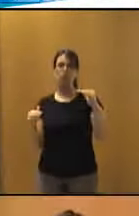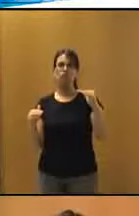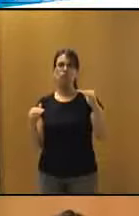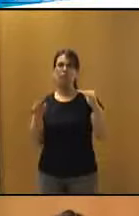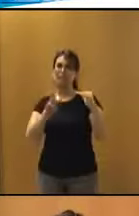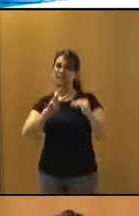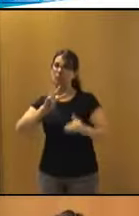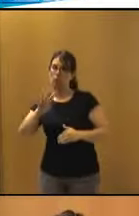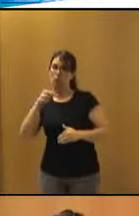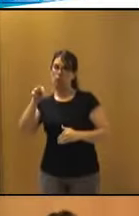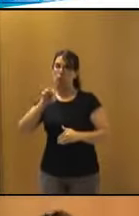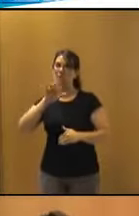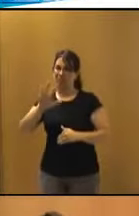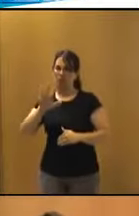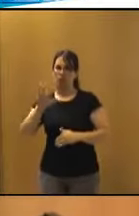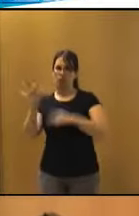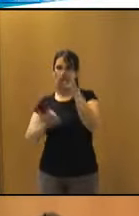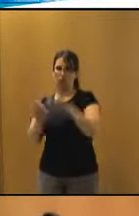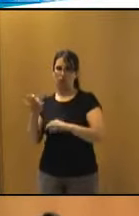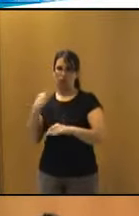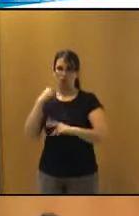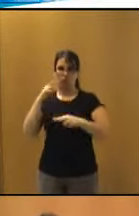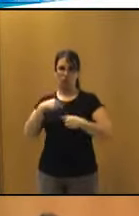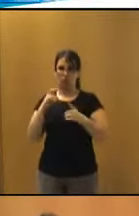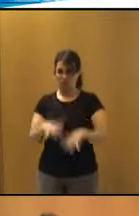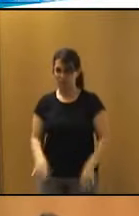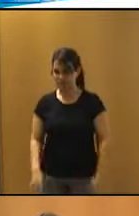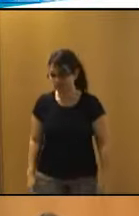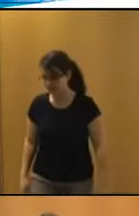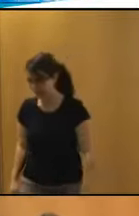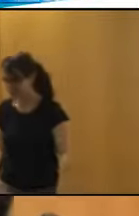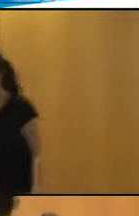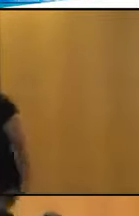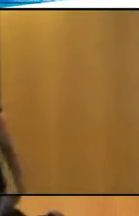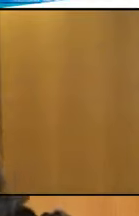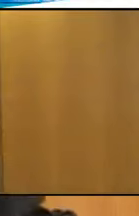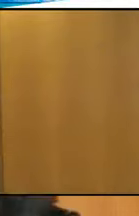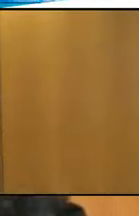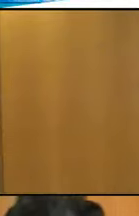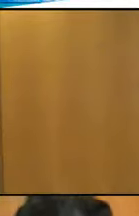menor, un 34,5%. Por lo tanto,